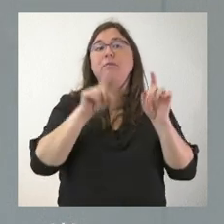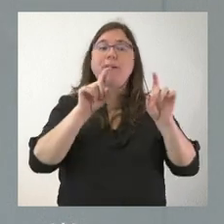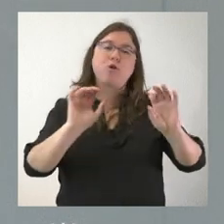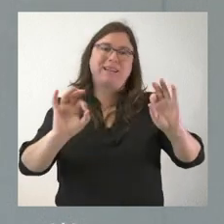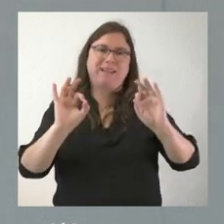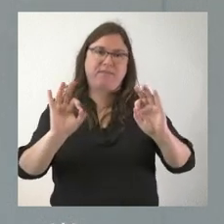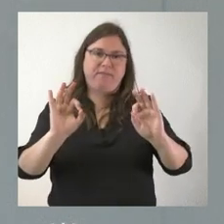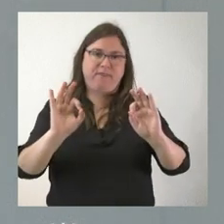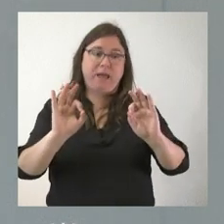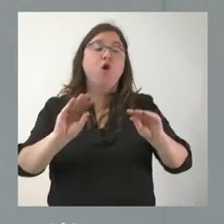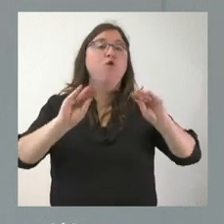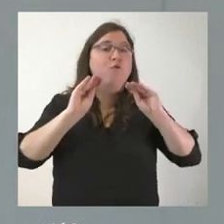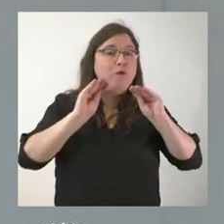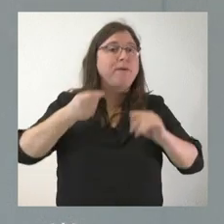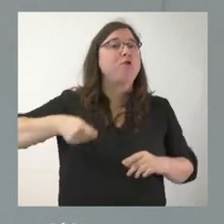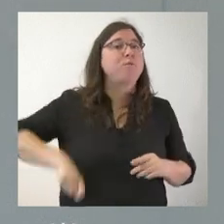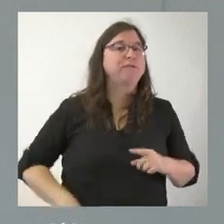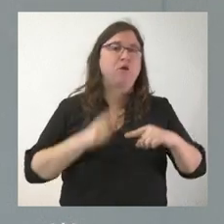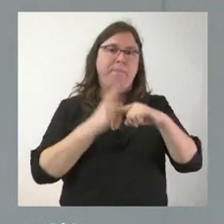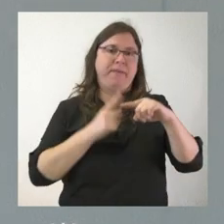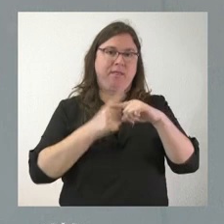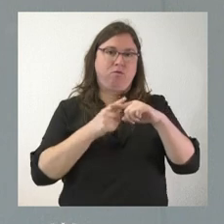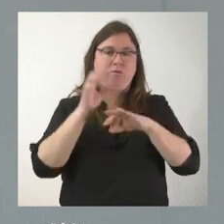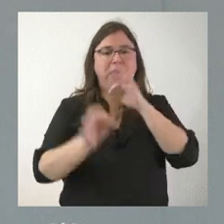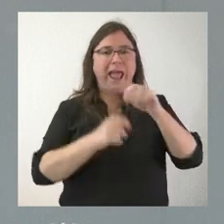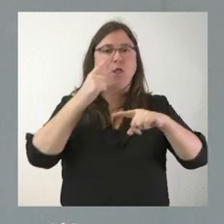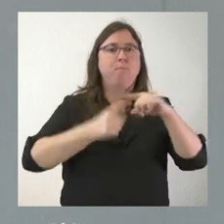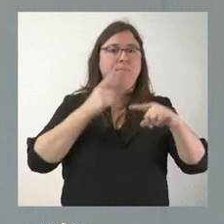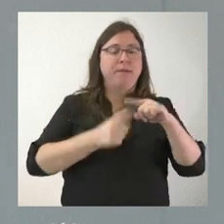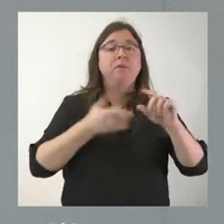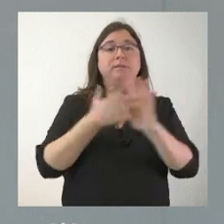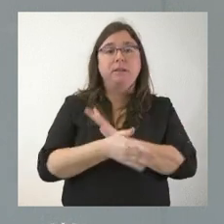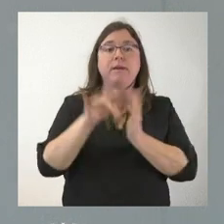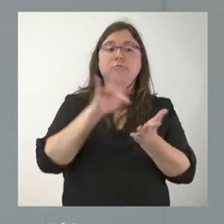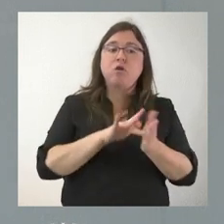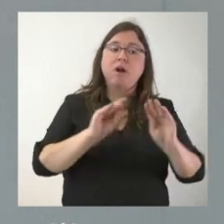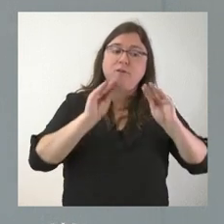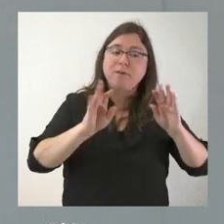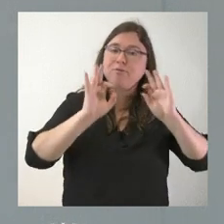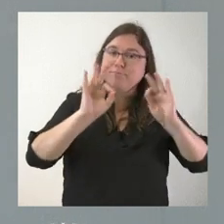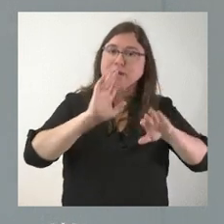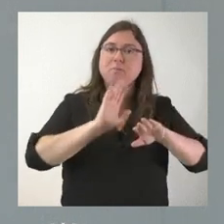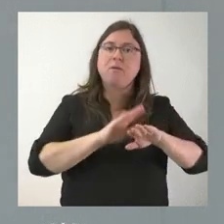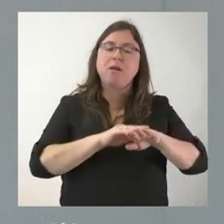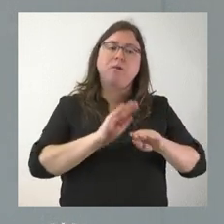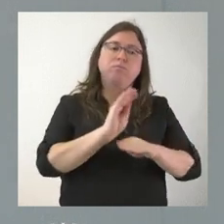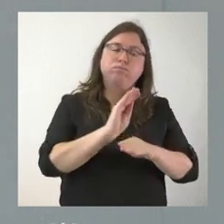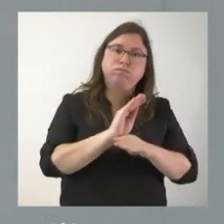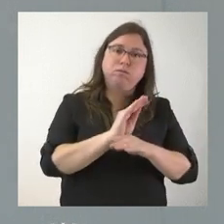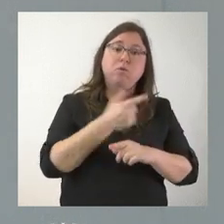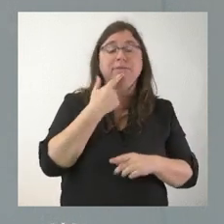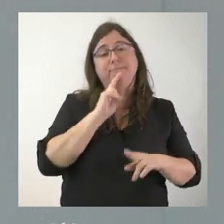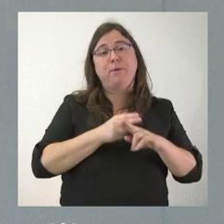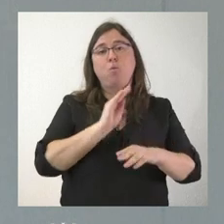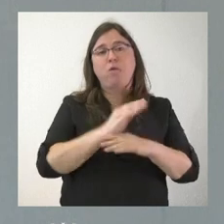específica de formación profesional de grado medio y por tanto que sean personas que hayan tenido una formación específica para la tarea que van a realizar que es el